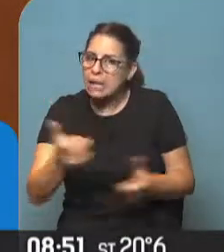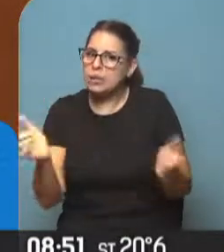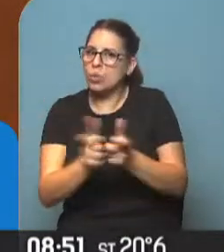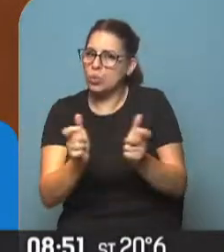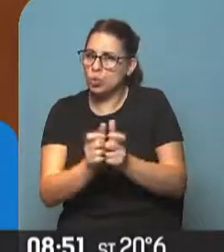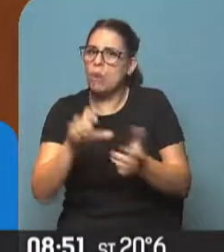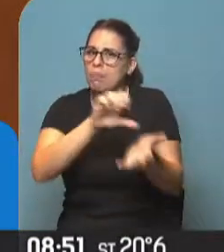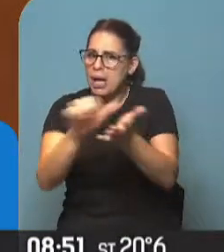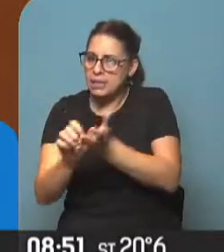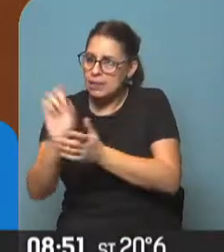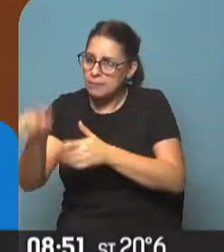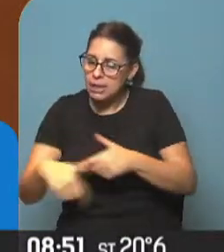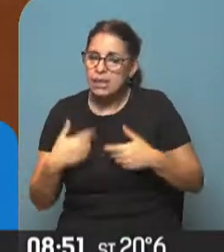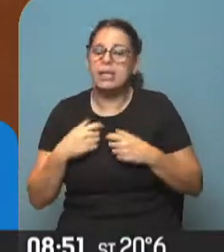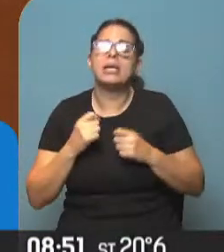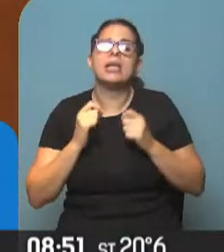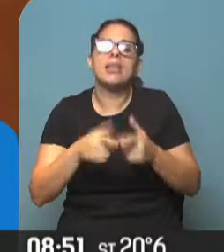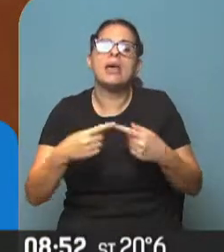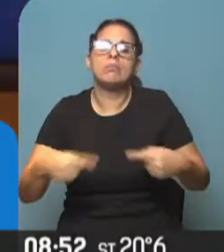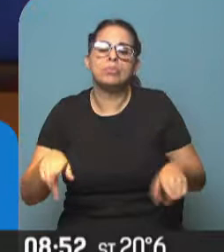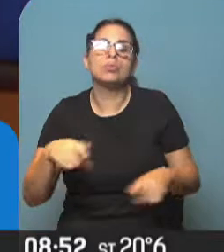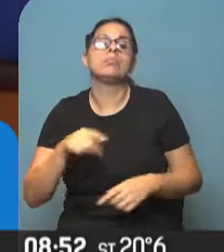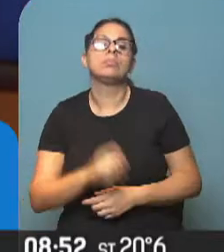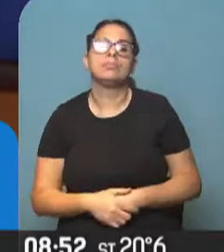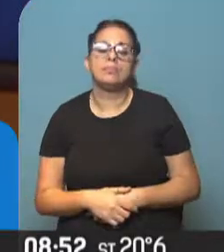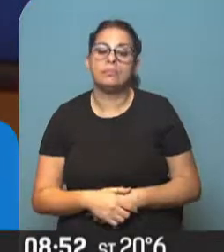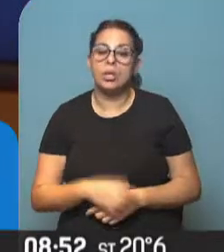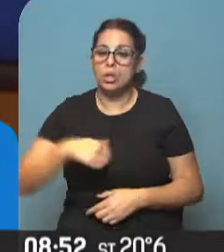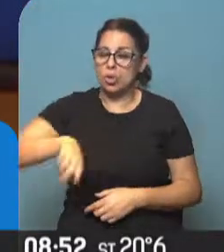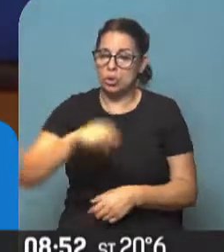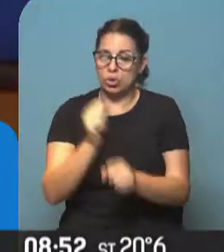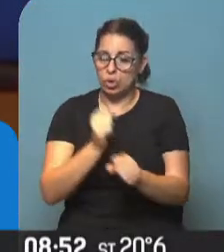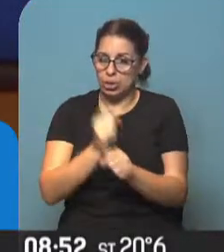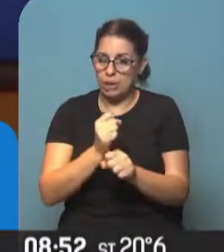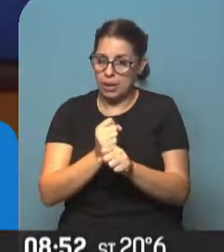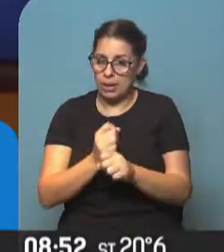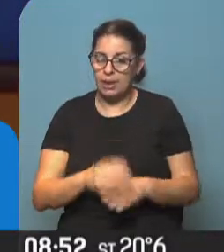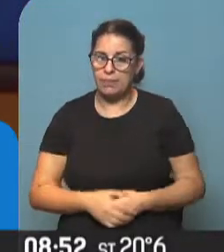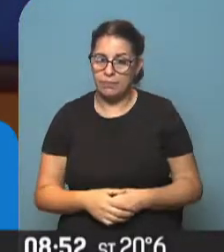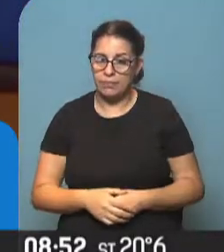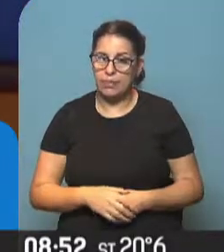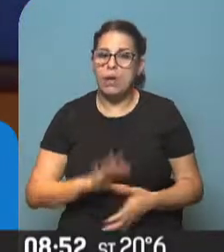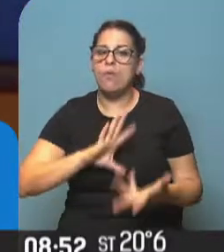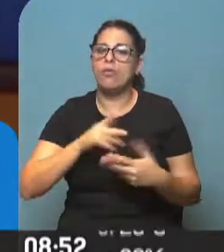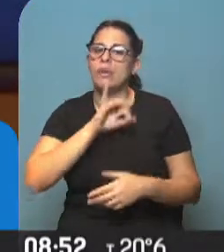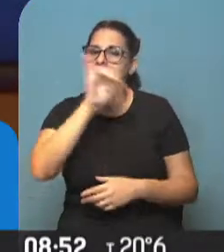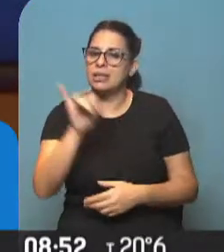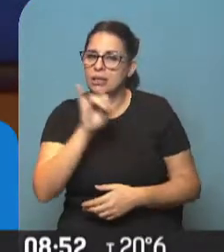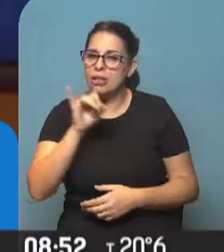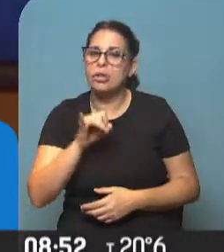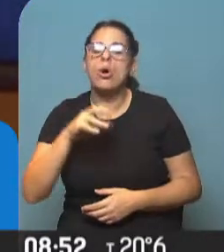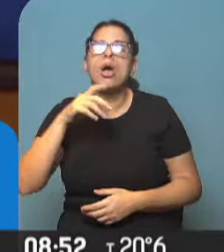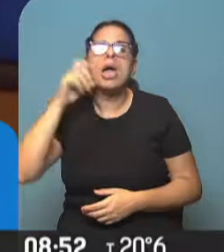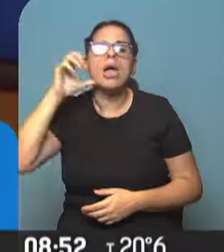con países que vienen a aportar también sus conocimientos de conocimientos bueno la verdad que no trabajamos lo que se dice internacionalmente el empoderamiento